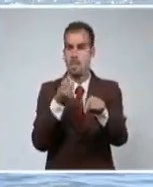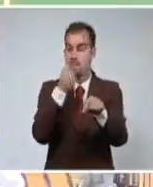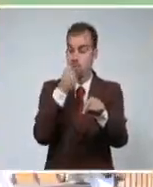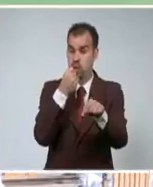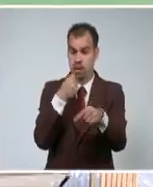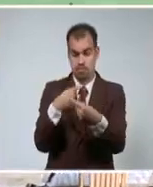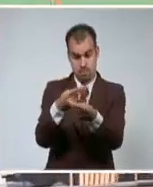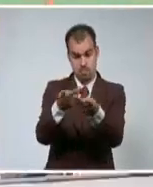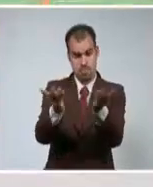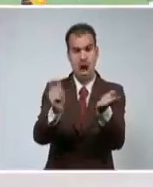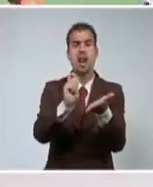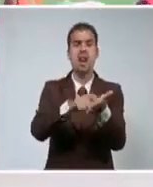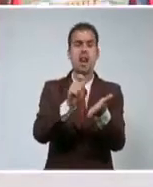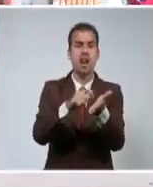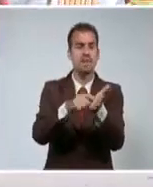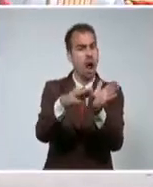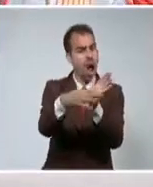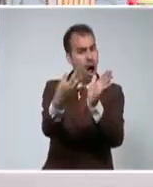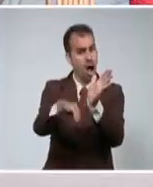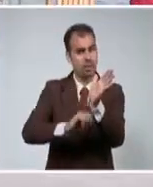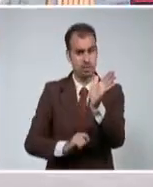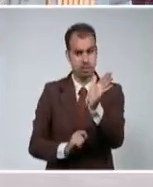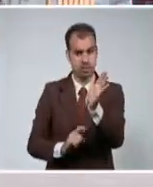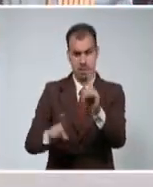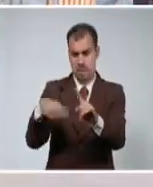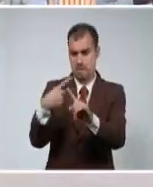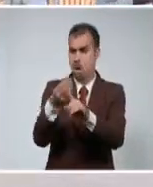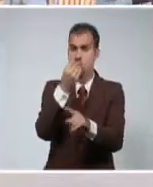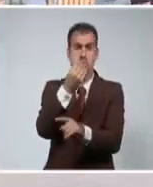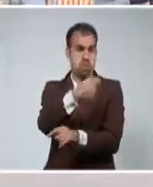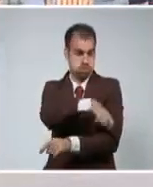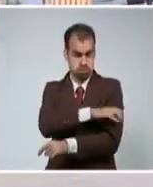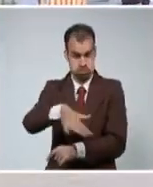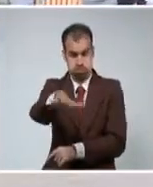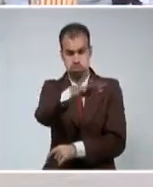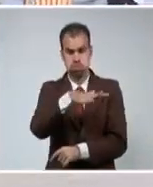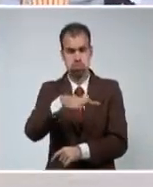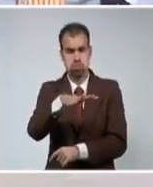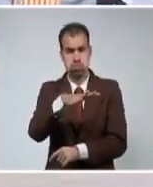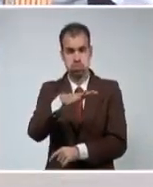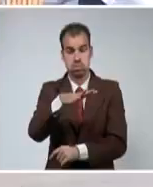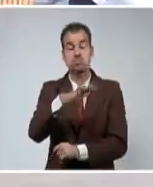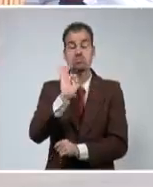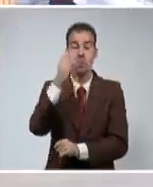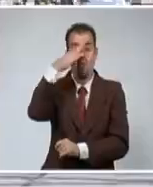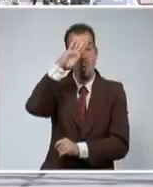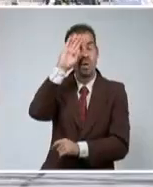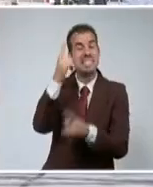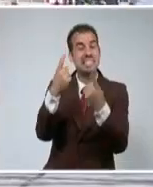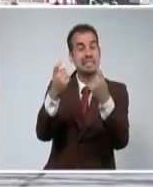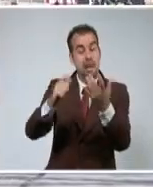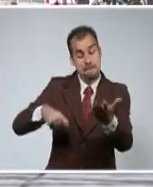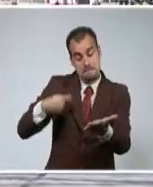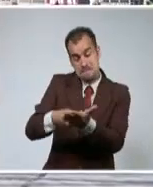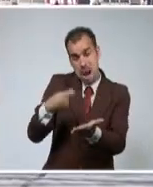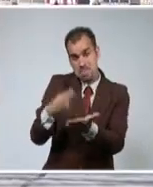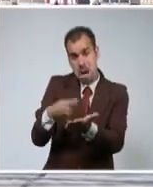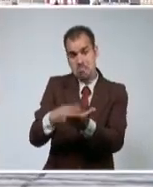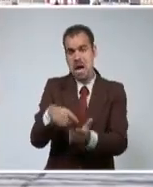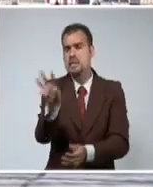familiar normada y un segmento del consumo social, el país requiere disponer de unas 33